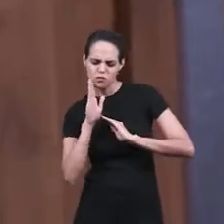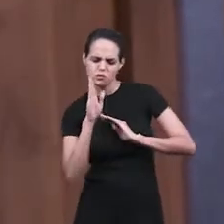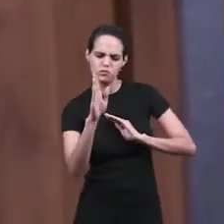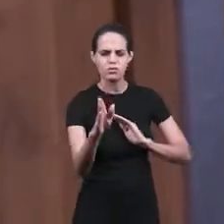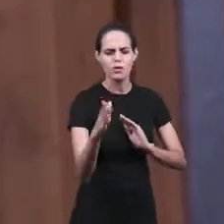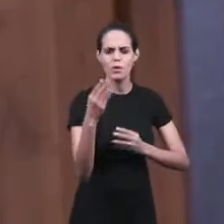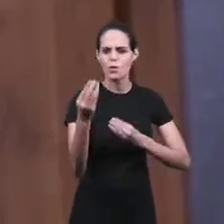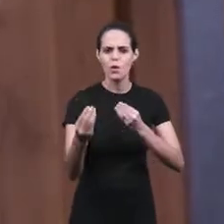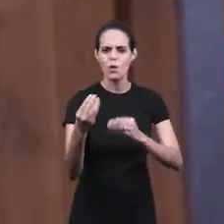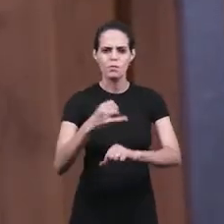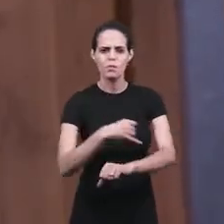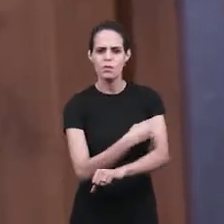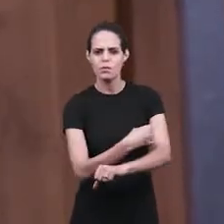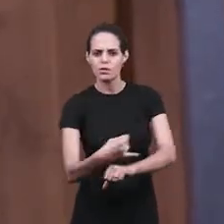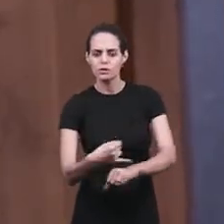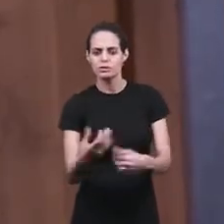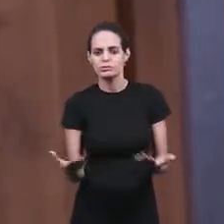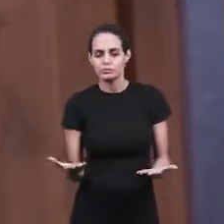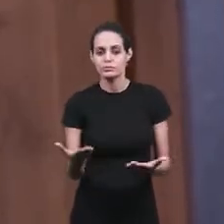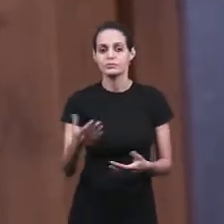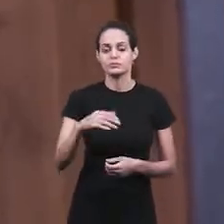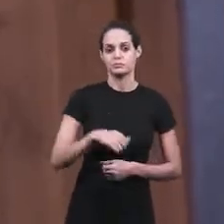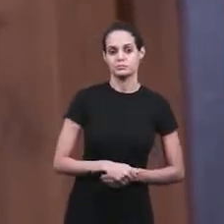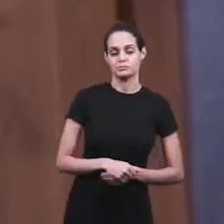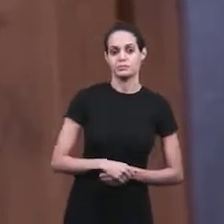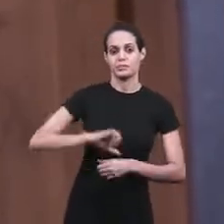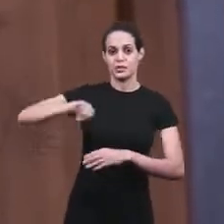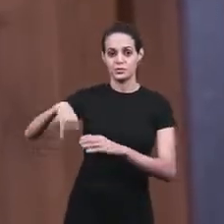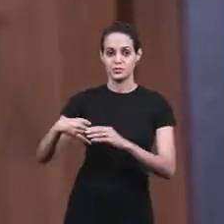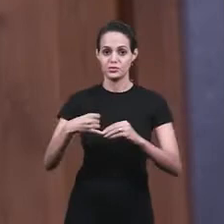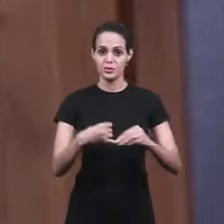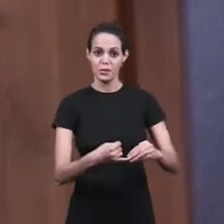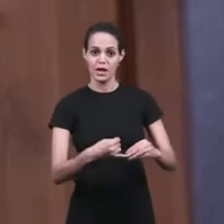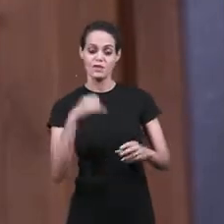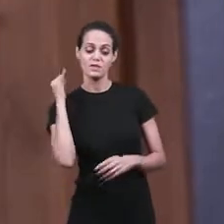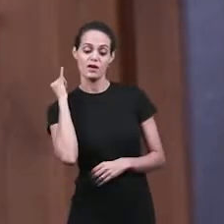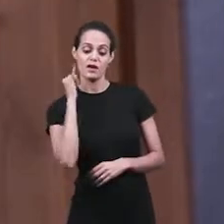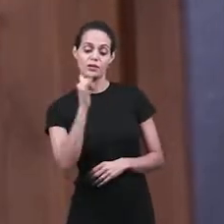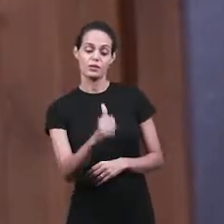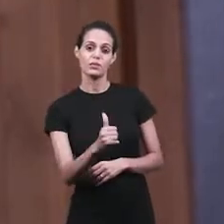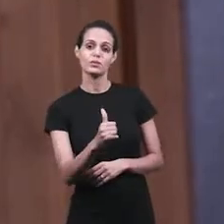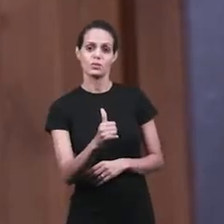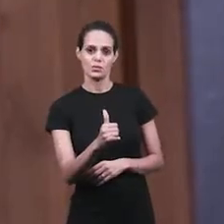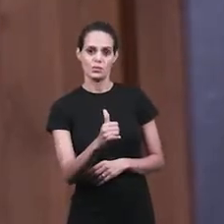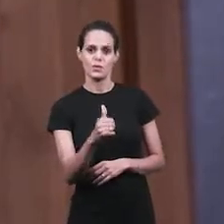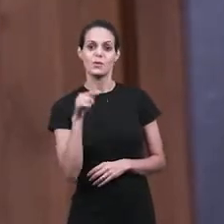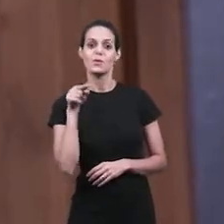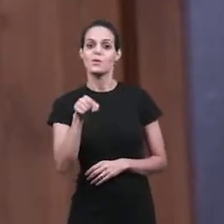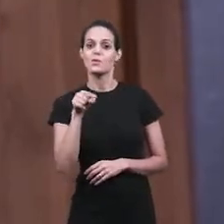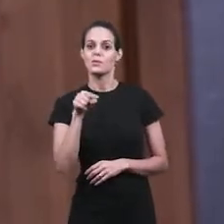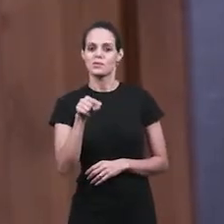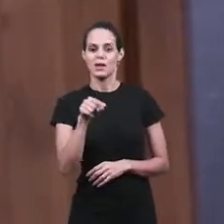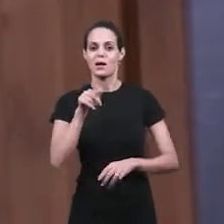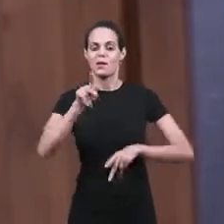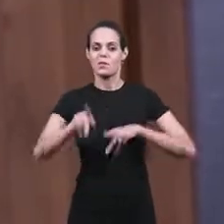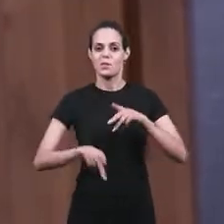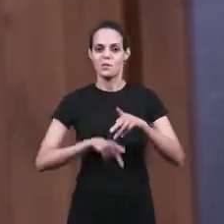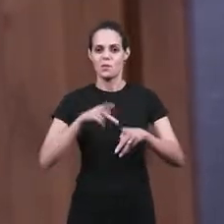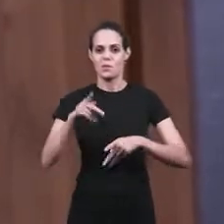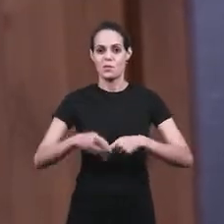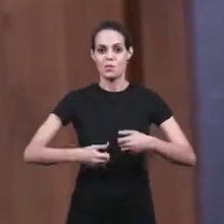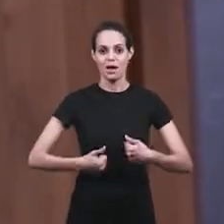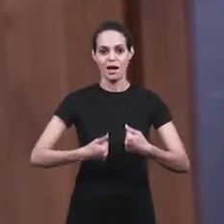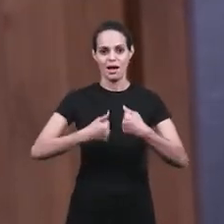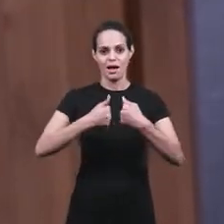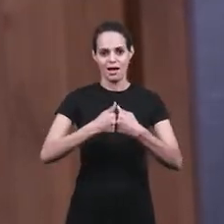una orden, que era orientación del Señor para su pueblo. Él dijo así: la arca del pacto